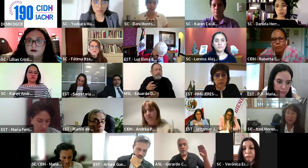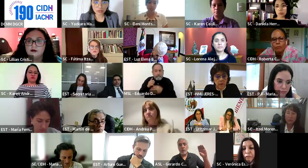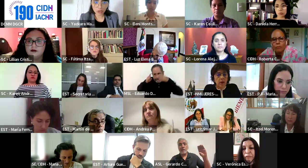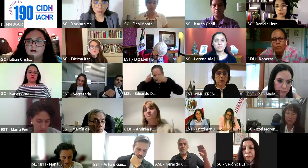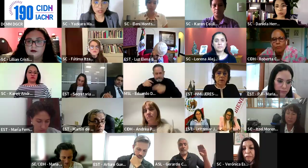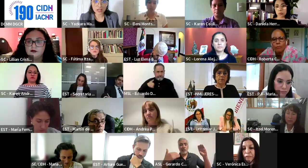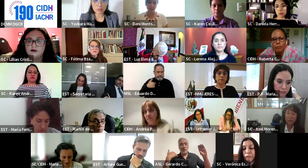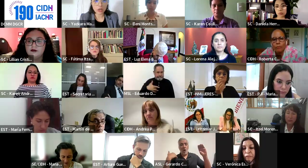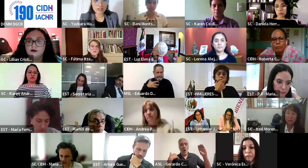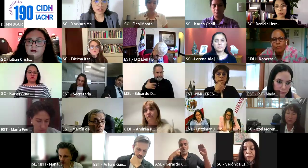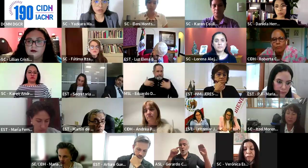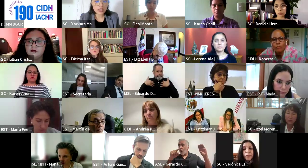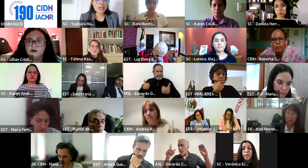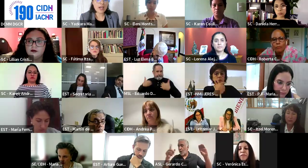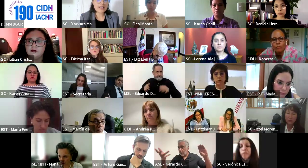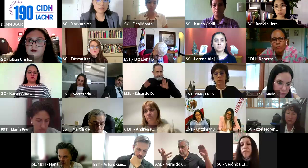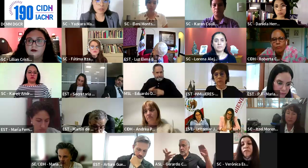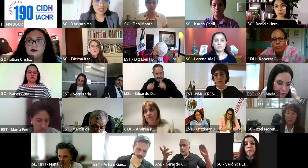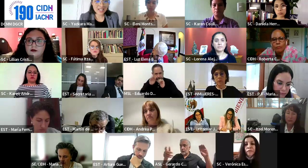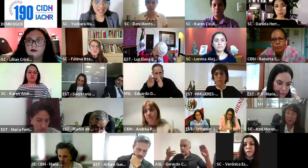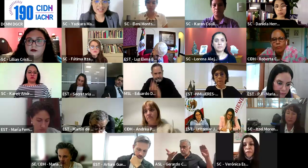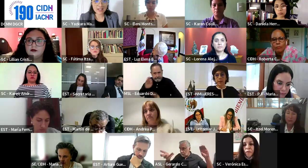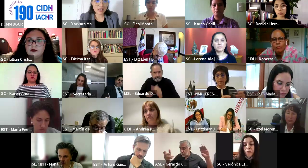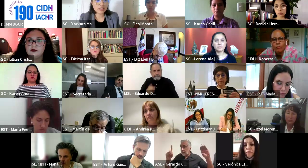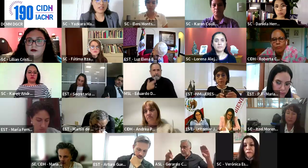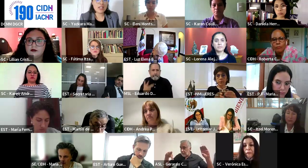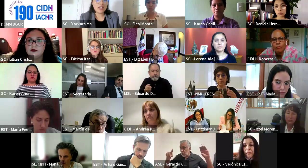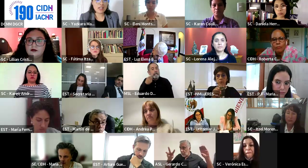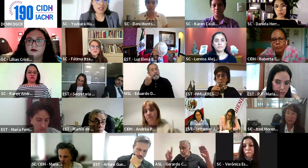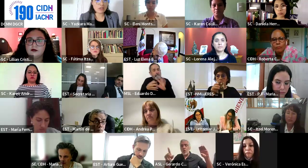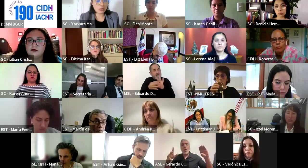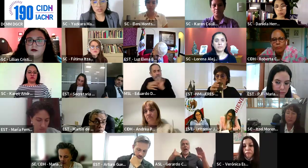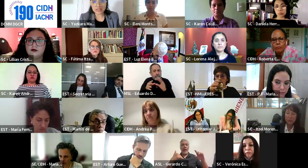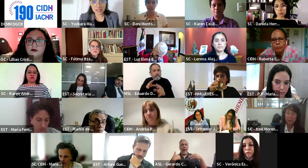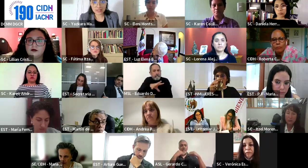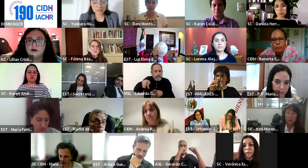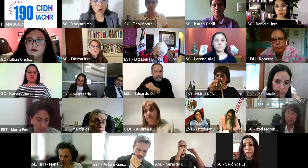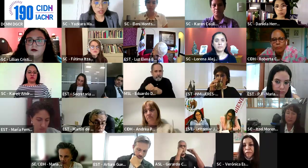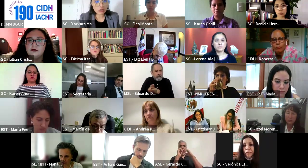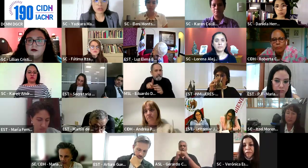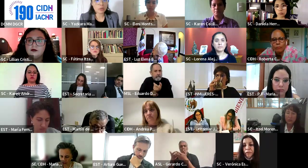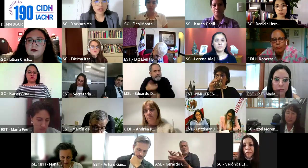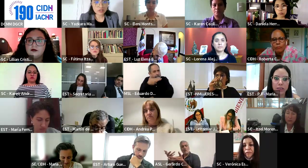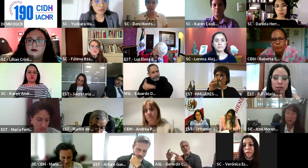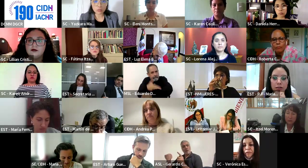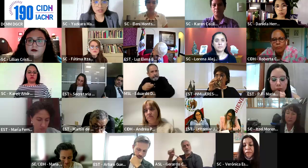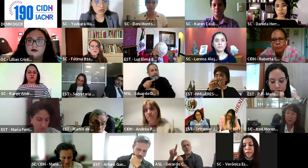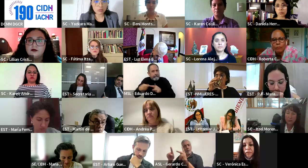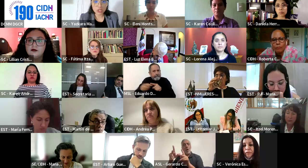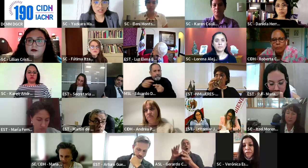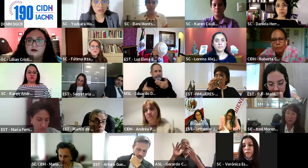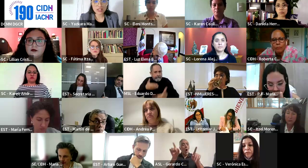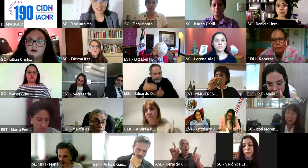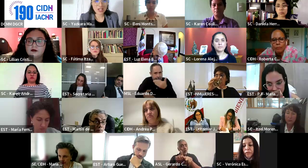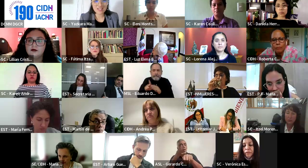sensibilizada al respecto de cómo realizar la mejor atención. Asimismo, que se creen y se adapten y se mejoren todos los procesos,